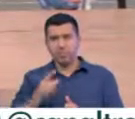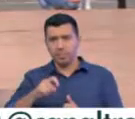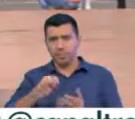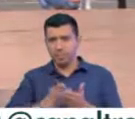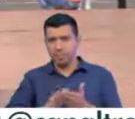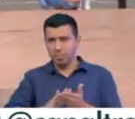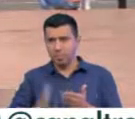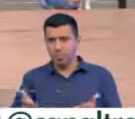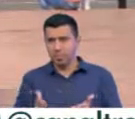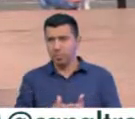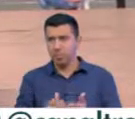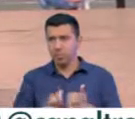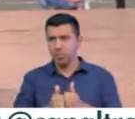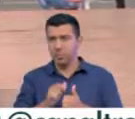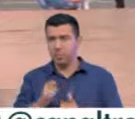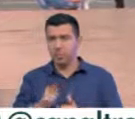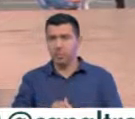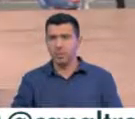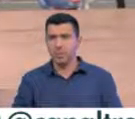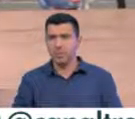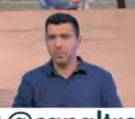solución a este tipo de problemática.